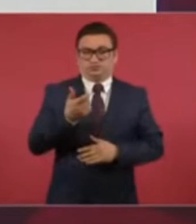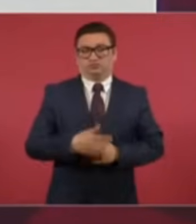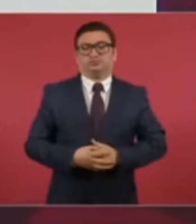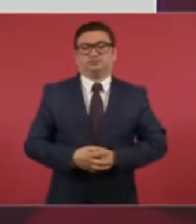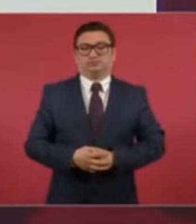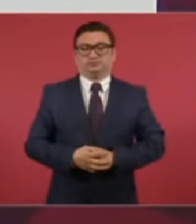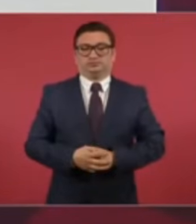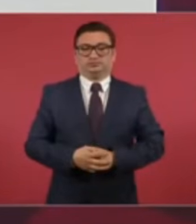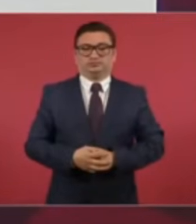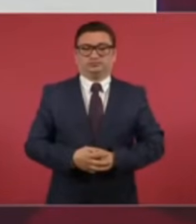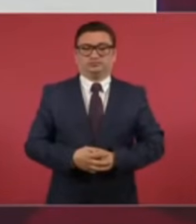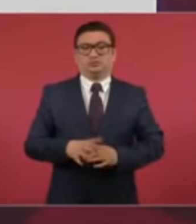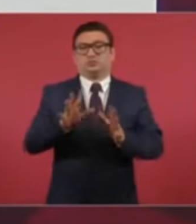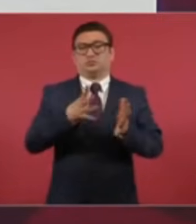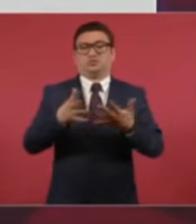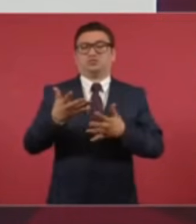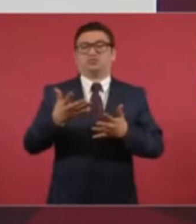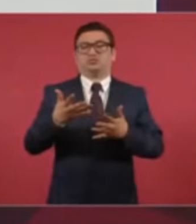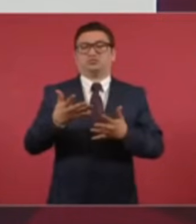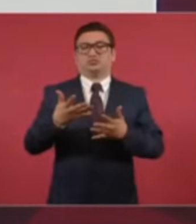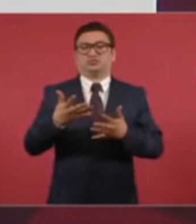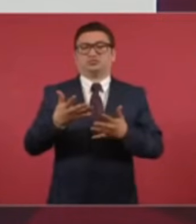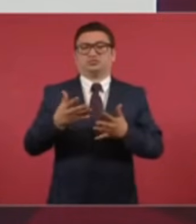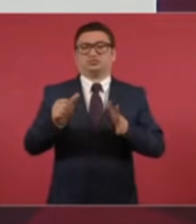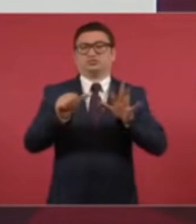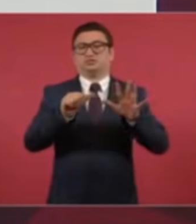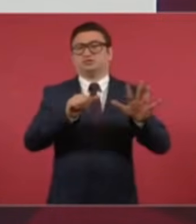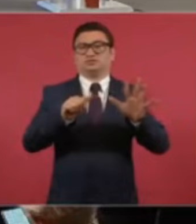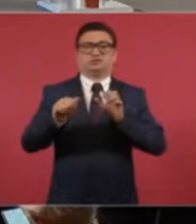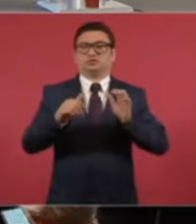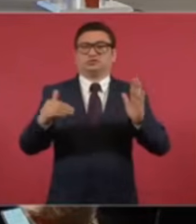O sea, nos quedan como poco más de 600 mil millones